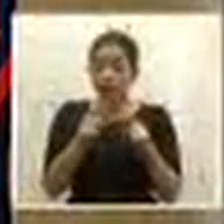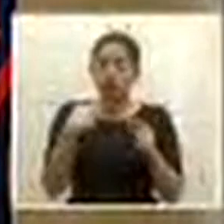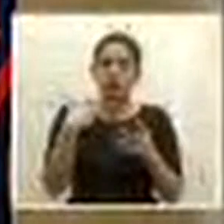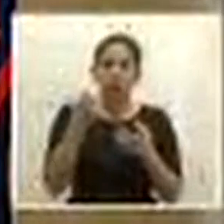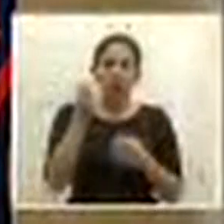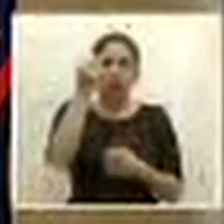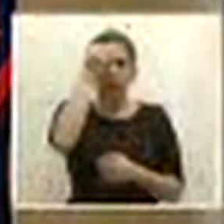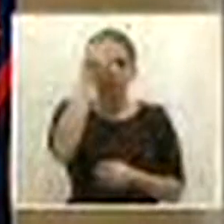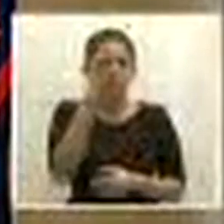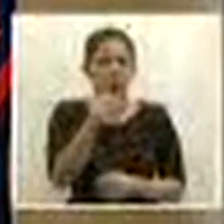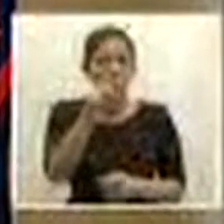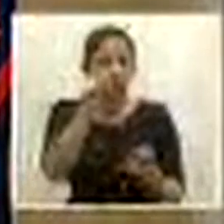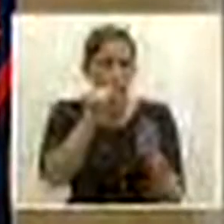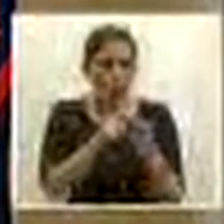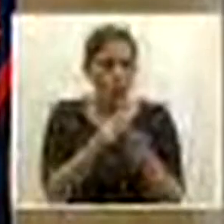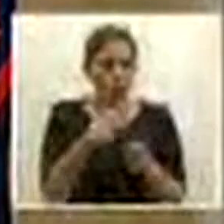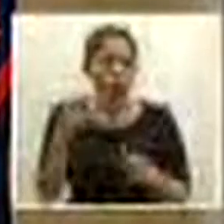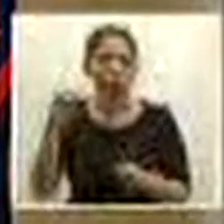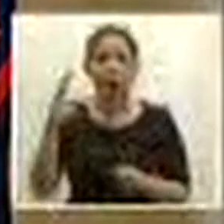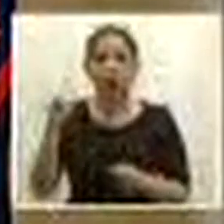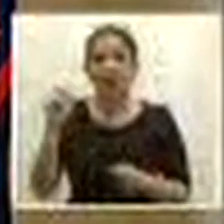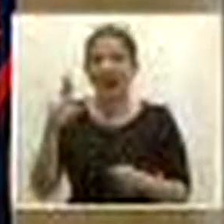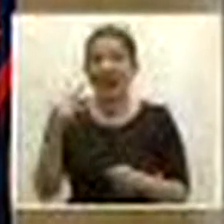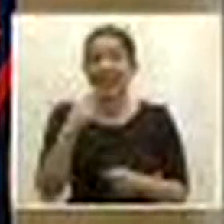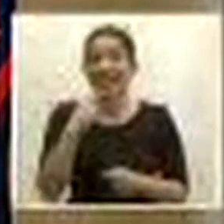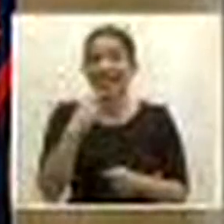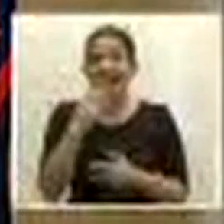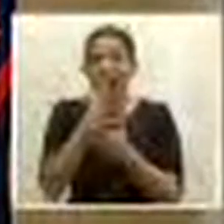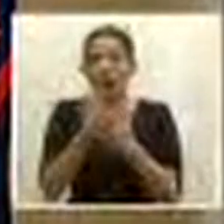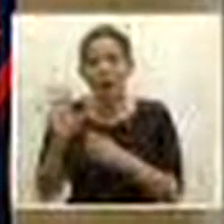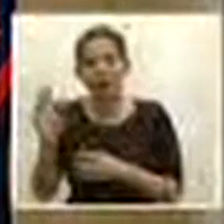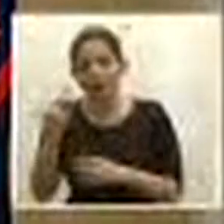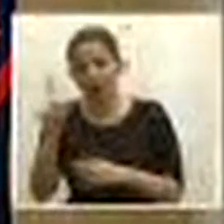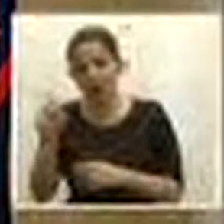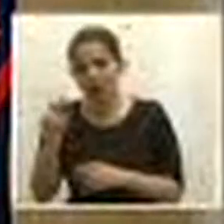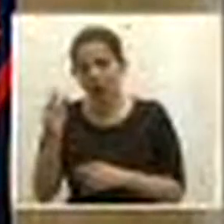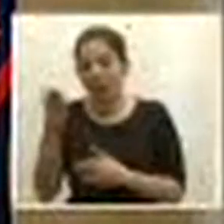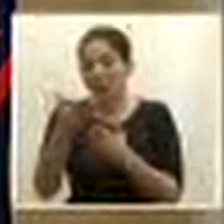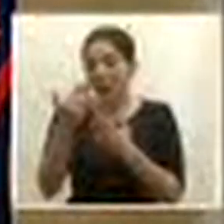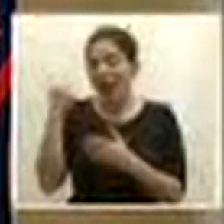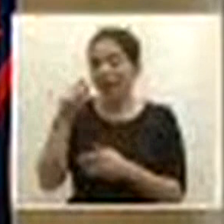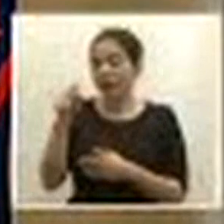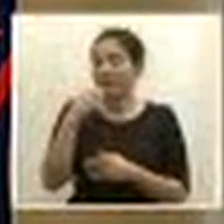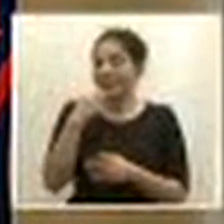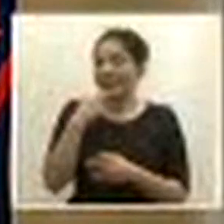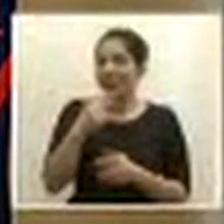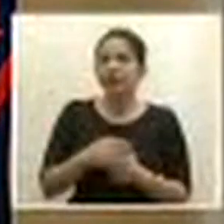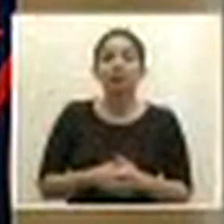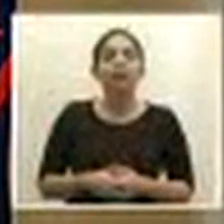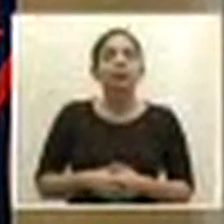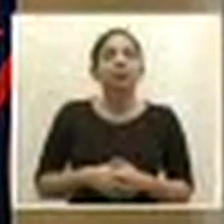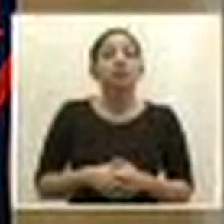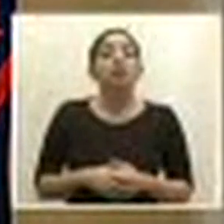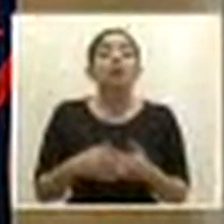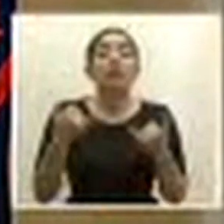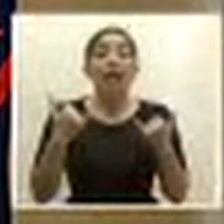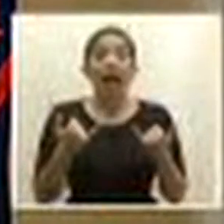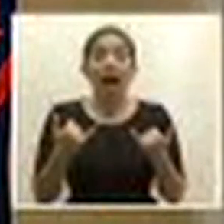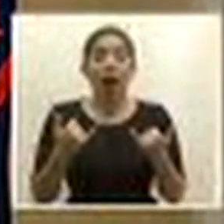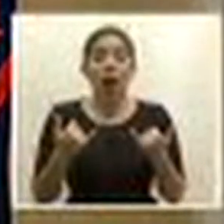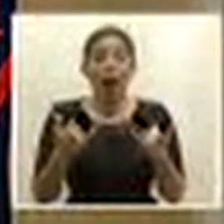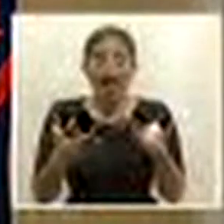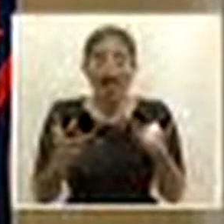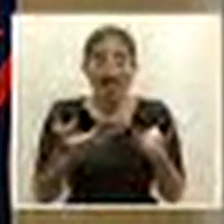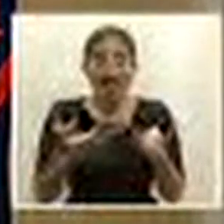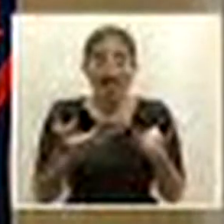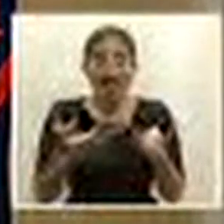señalar un punto que mencionó don Óscar, a pesar de que no es de la pregunta suya, que mencionó que estamos a puertas